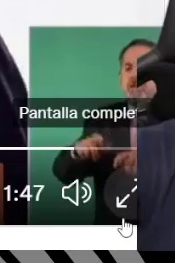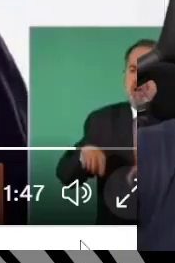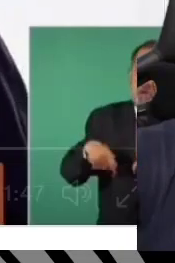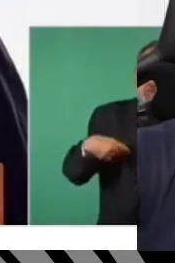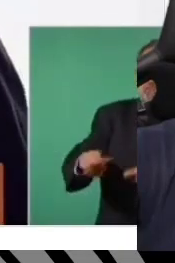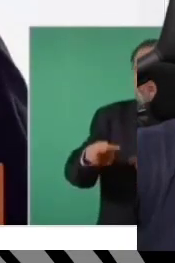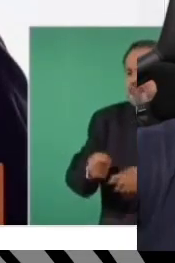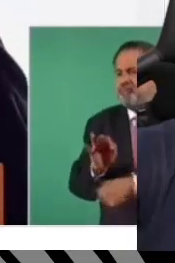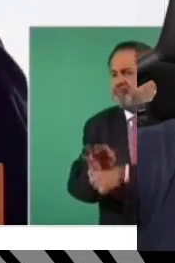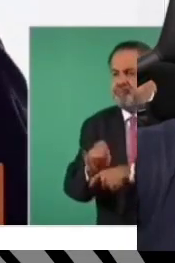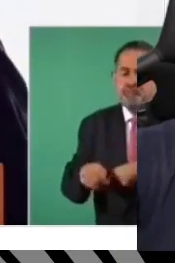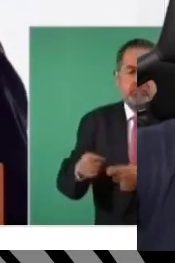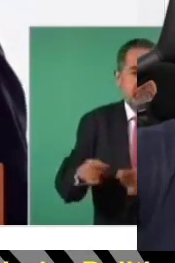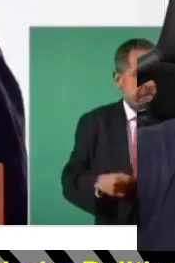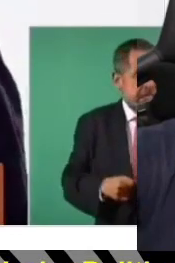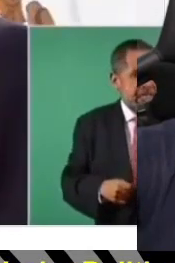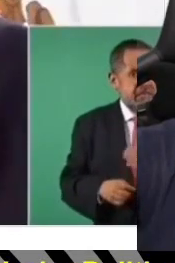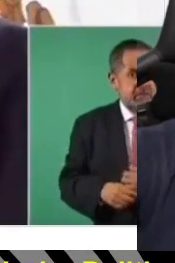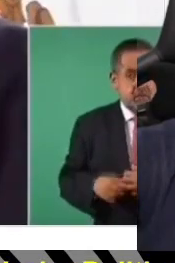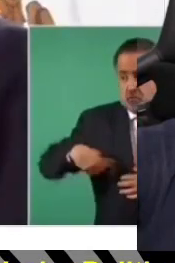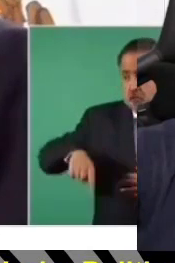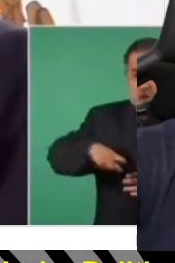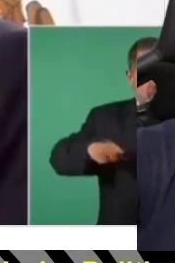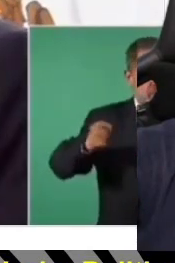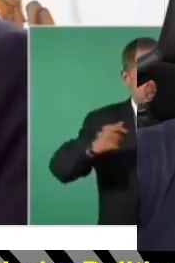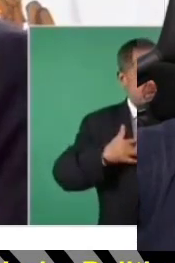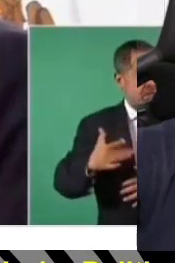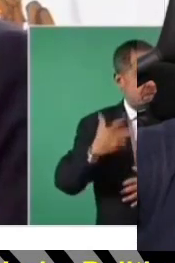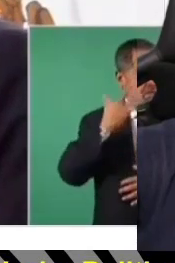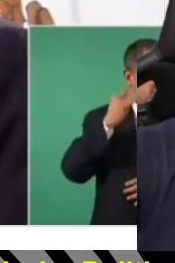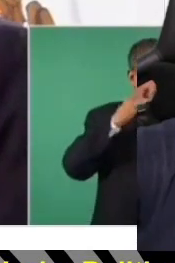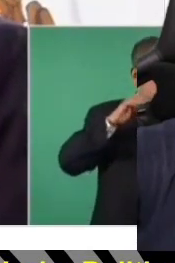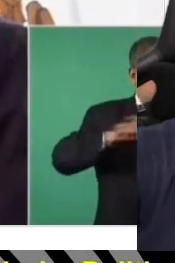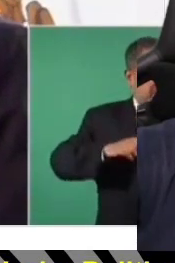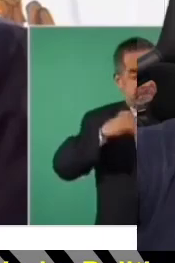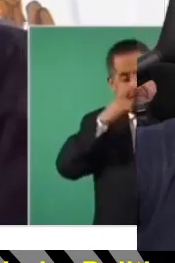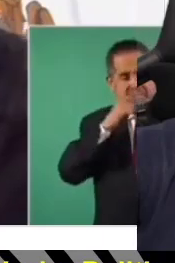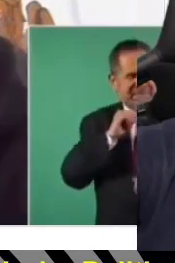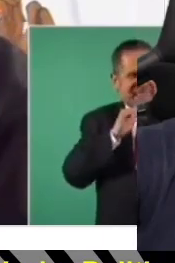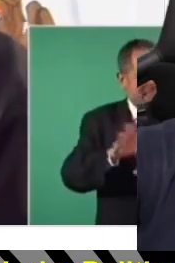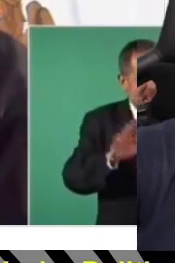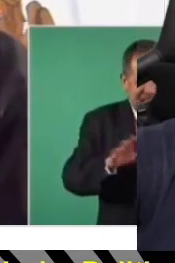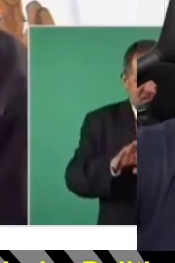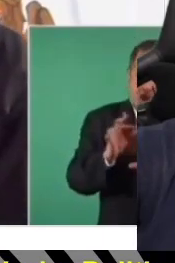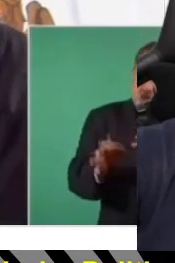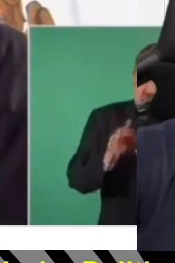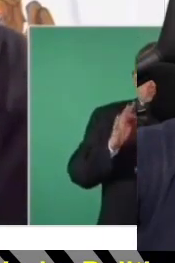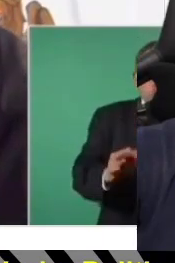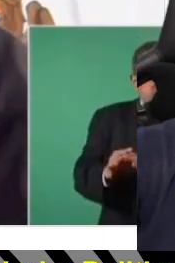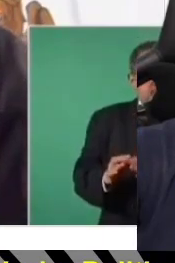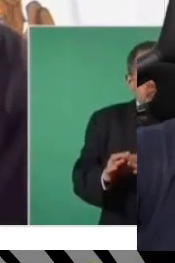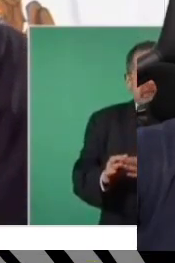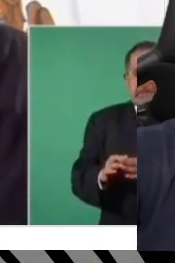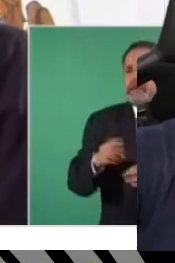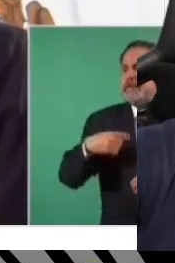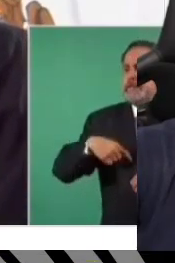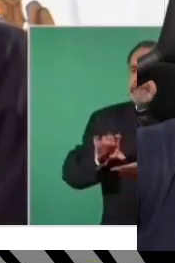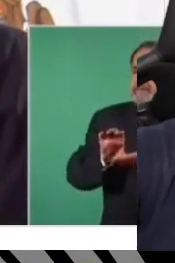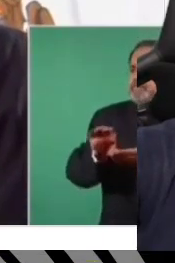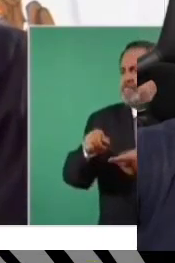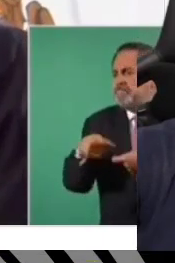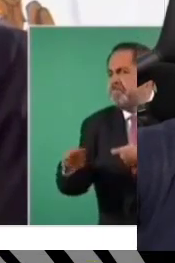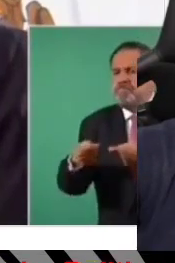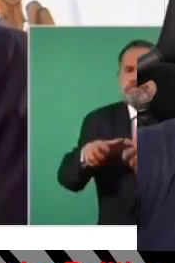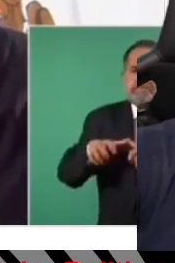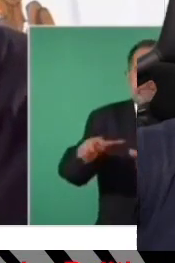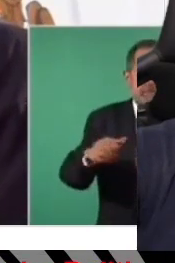la corrupción y gobernar sin lujo ni frivolidad, hemos podido cumplir los compromisos de